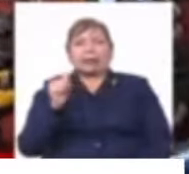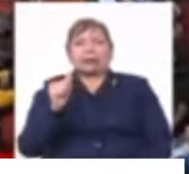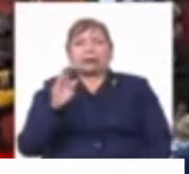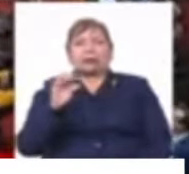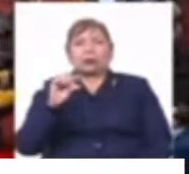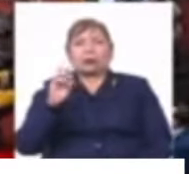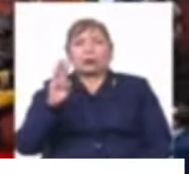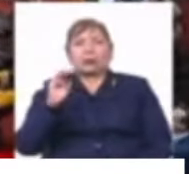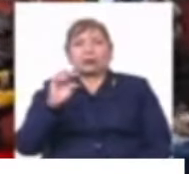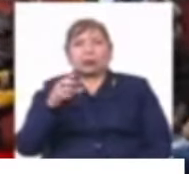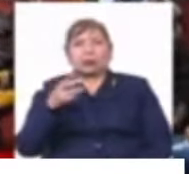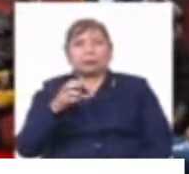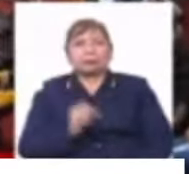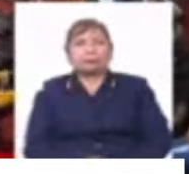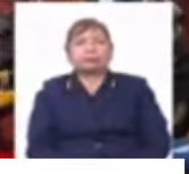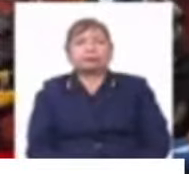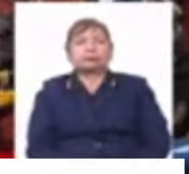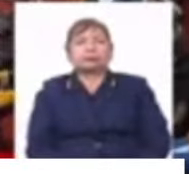Gargurevich.